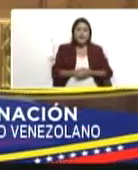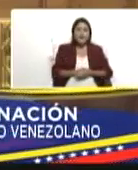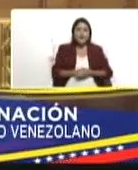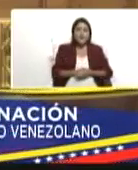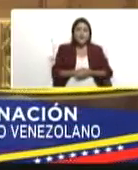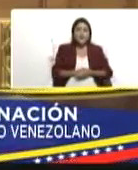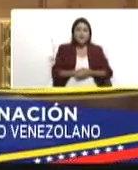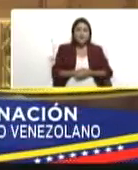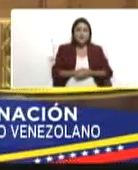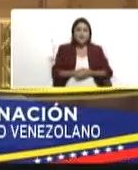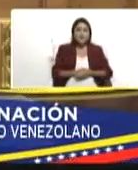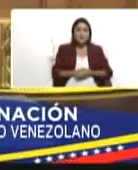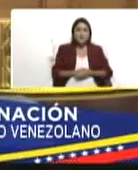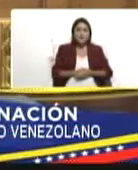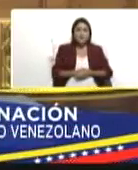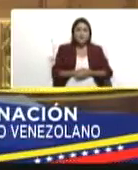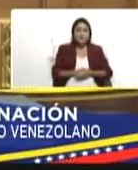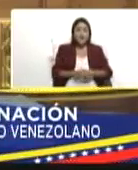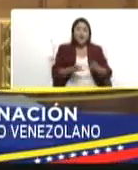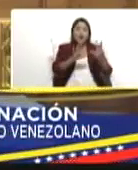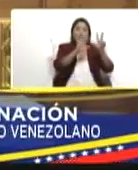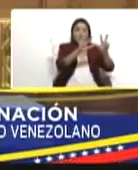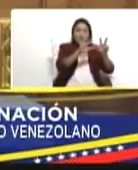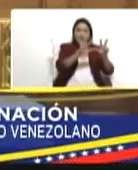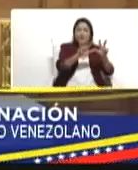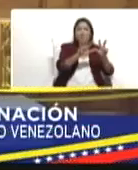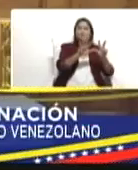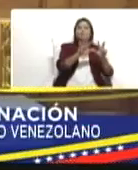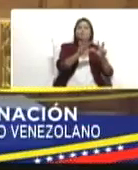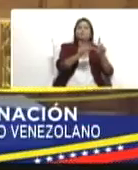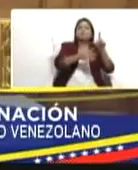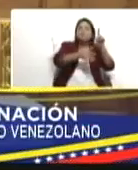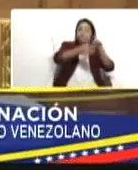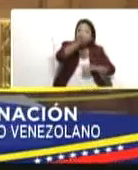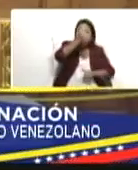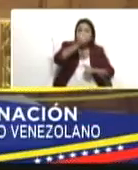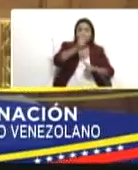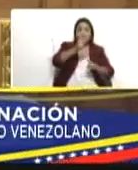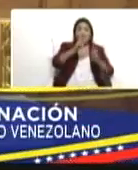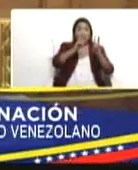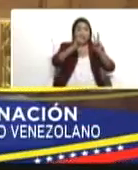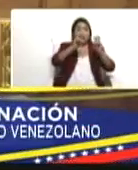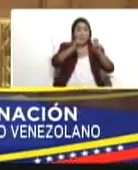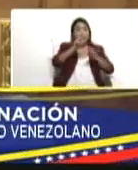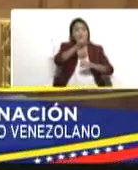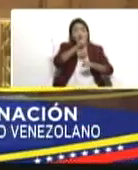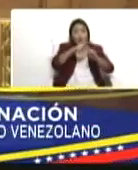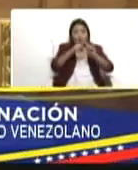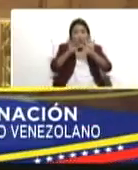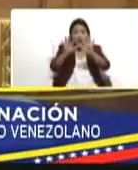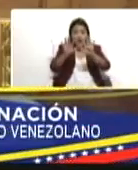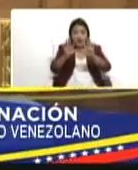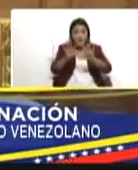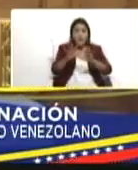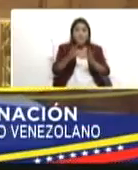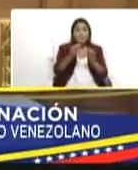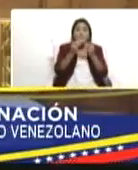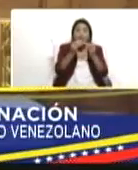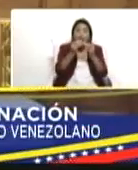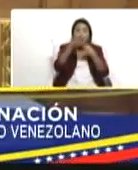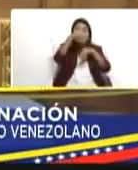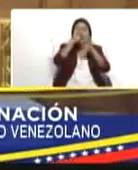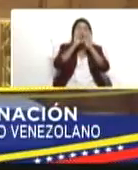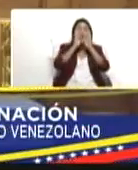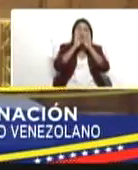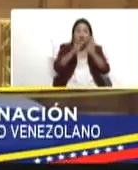cumplida fue multiplicar la eficiencia y el alcance del nuevo método del 1 por10 para atender y